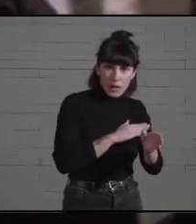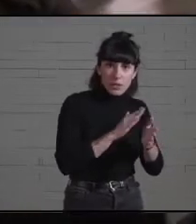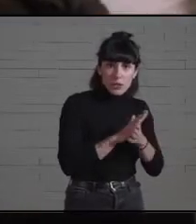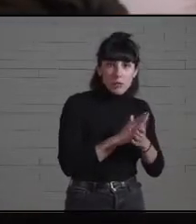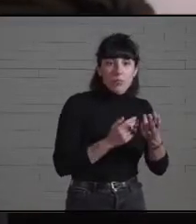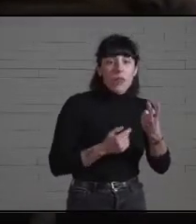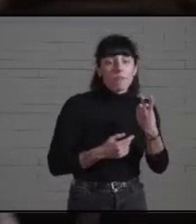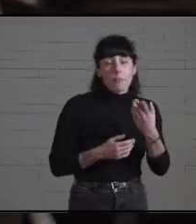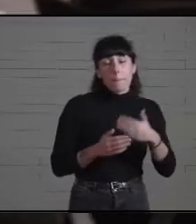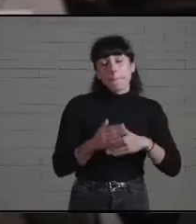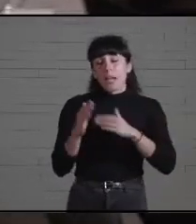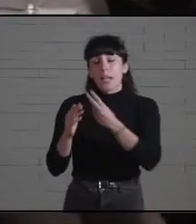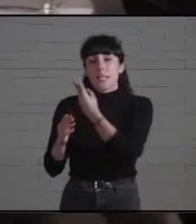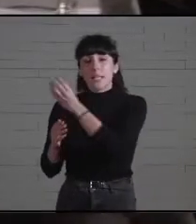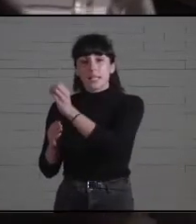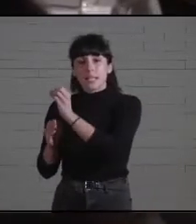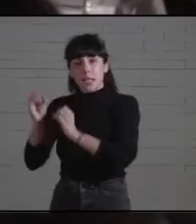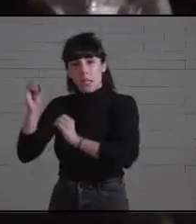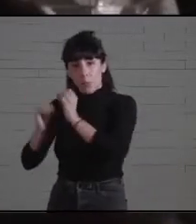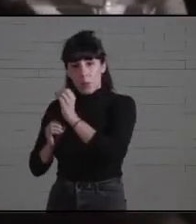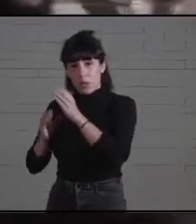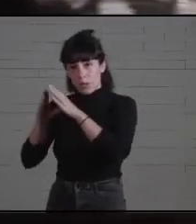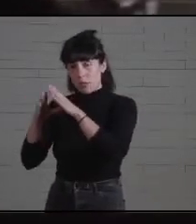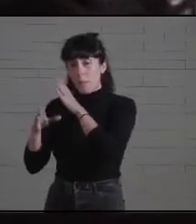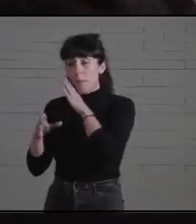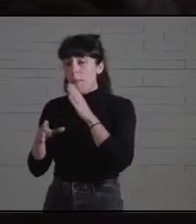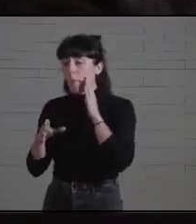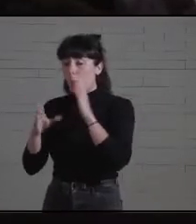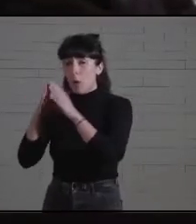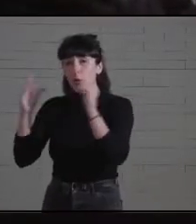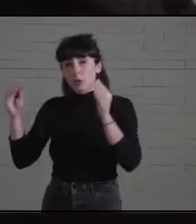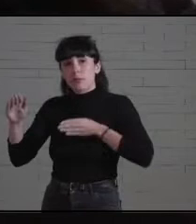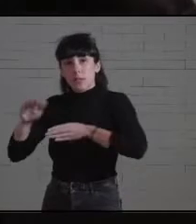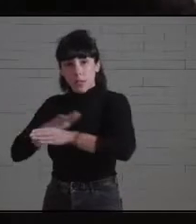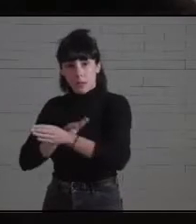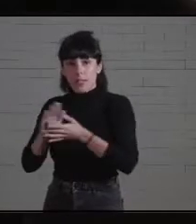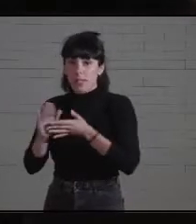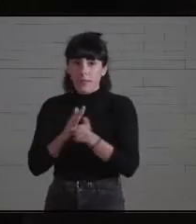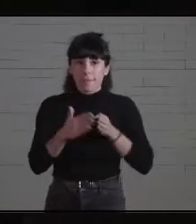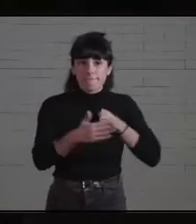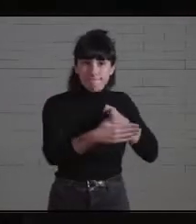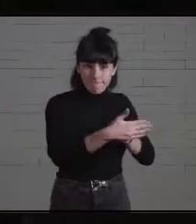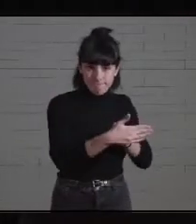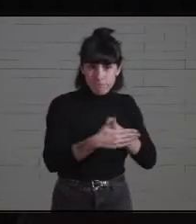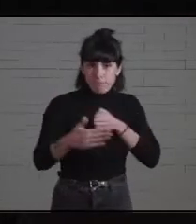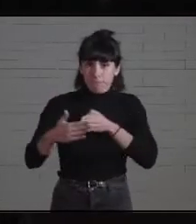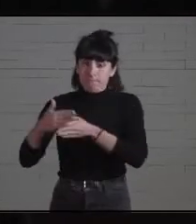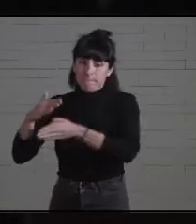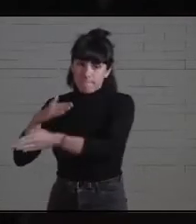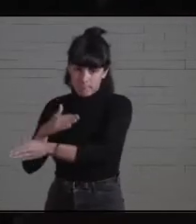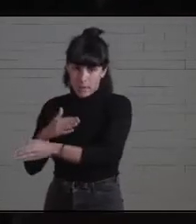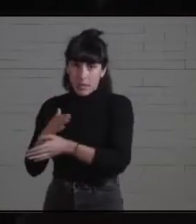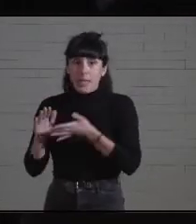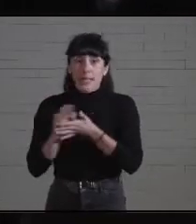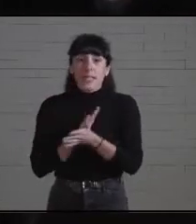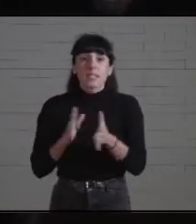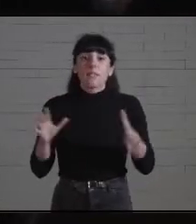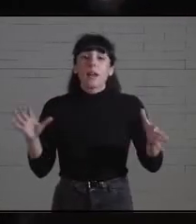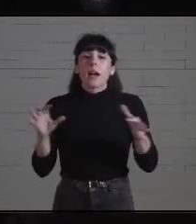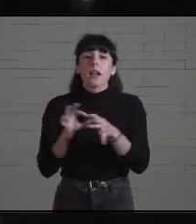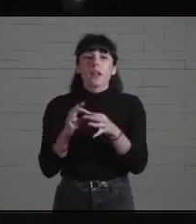70% cuando la madre es universitaria, porque tenemos estas barreras de acceso que tienen que ver muchas veces